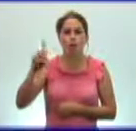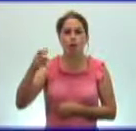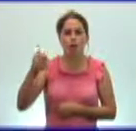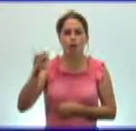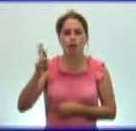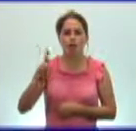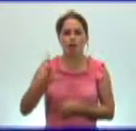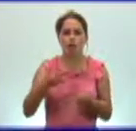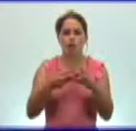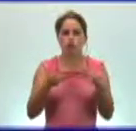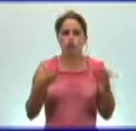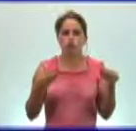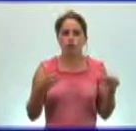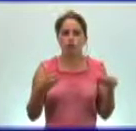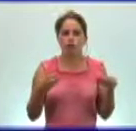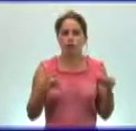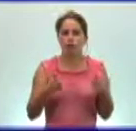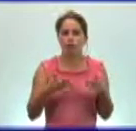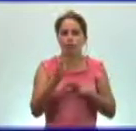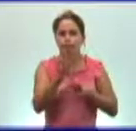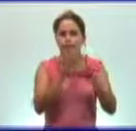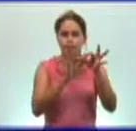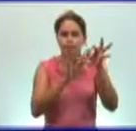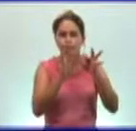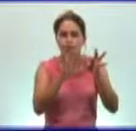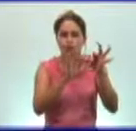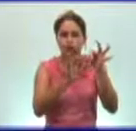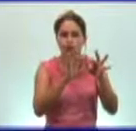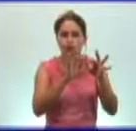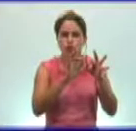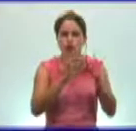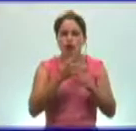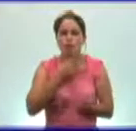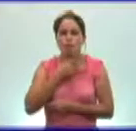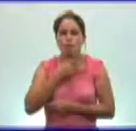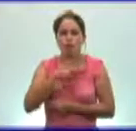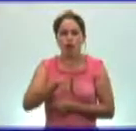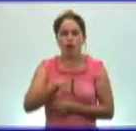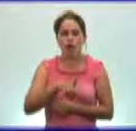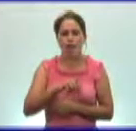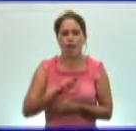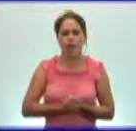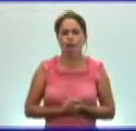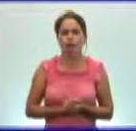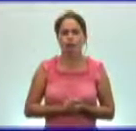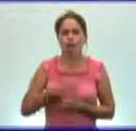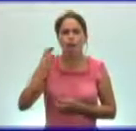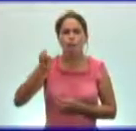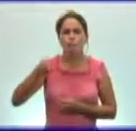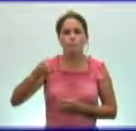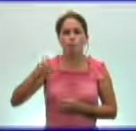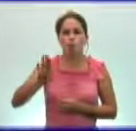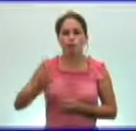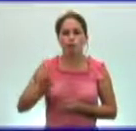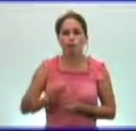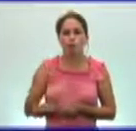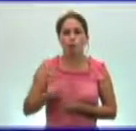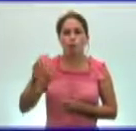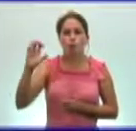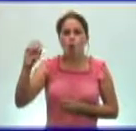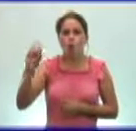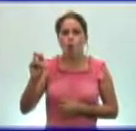simples no metálicas. Aquí ponemos ejemplos como es el tetrafósforo, dioxígeno y